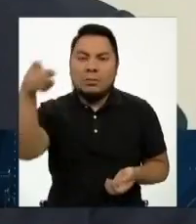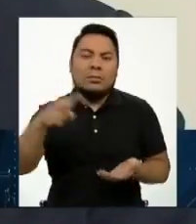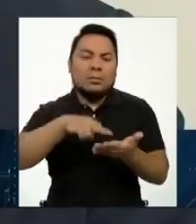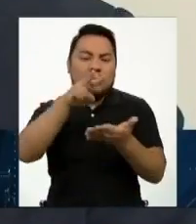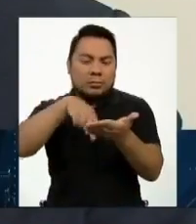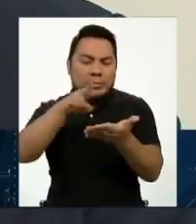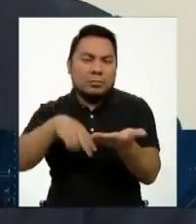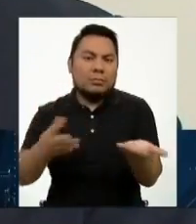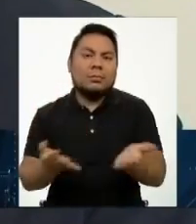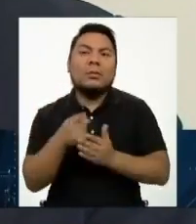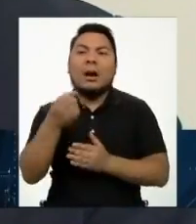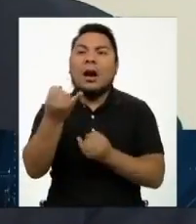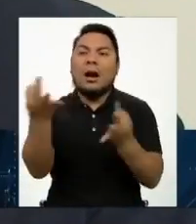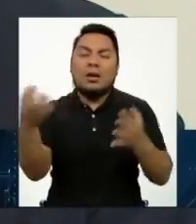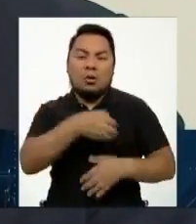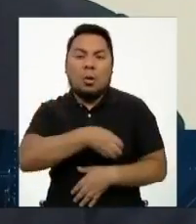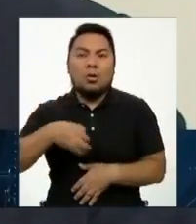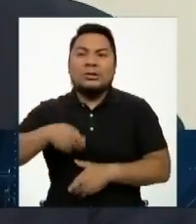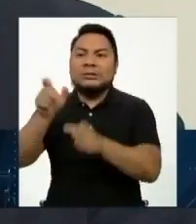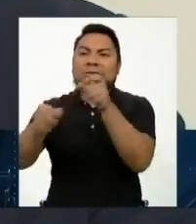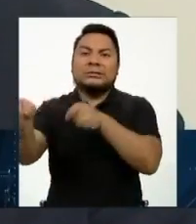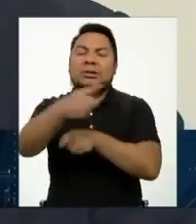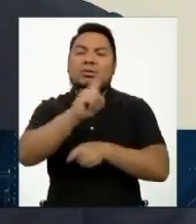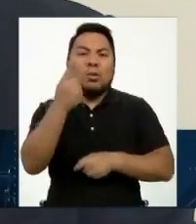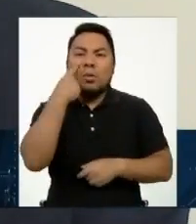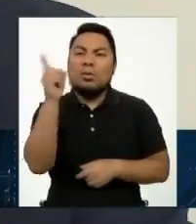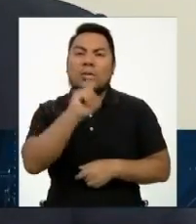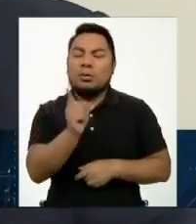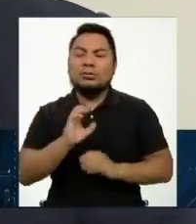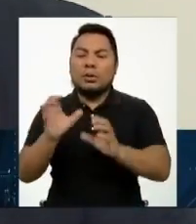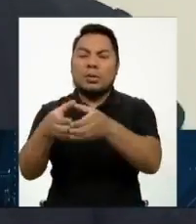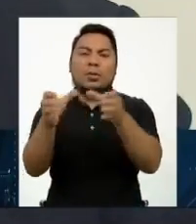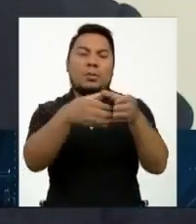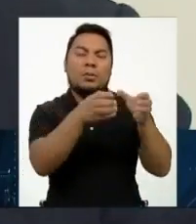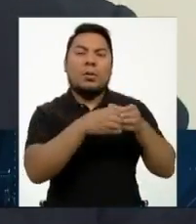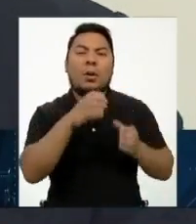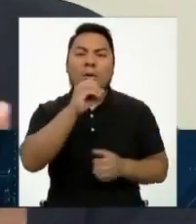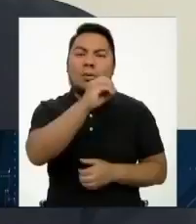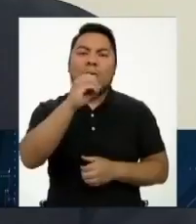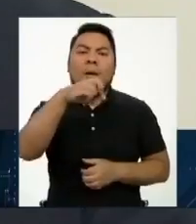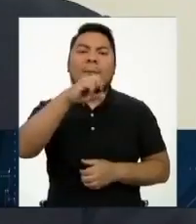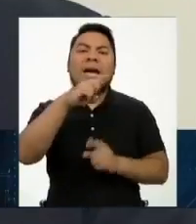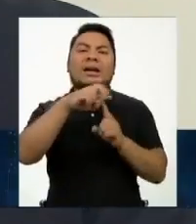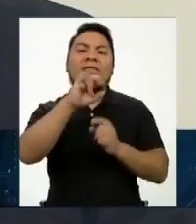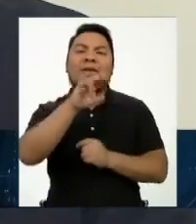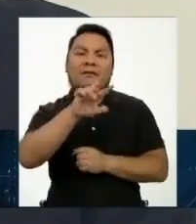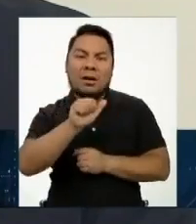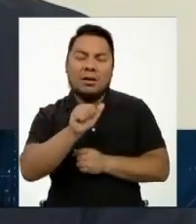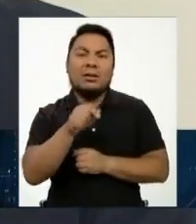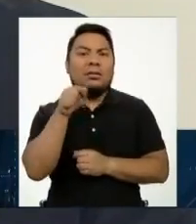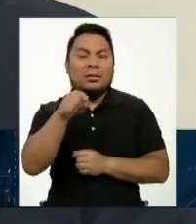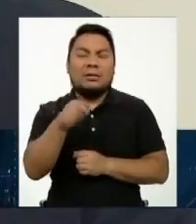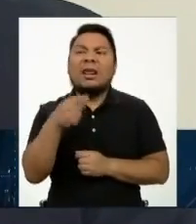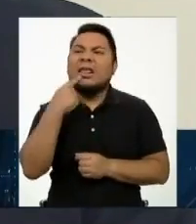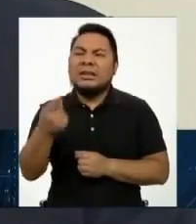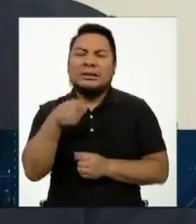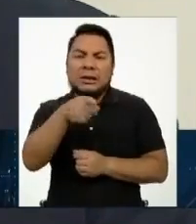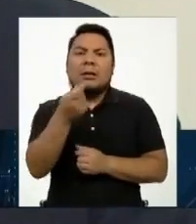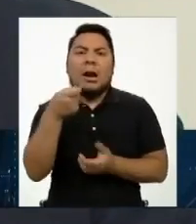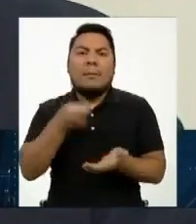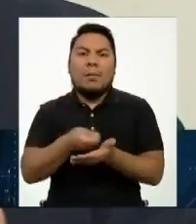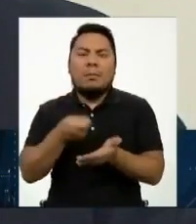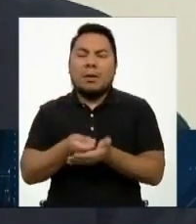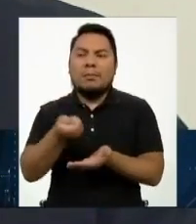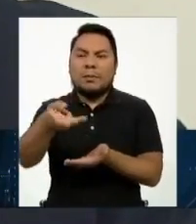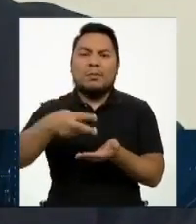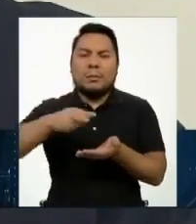hay congresistas que no conocen bien las cooperativas. Dicen, por ejemplo, que las cooperativas lavan activos. Y eso